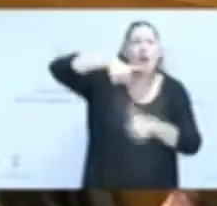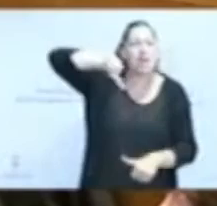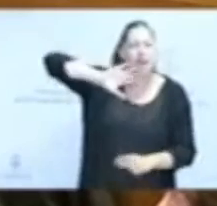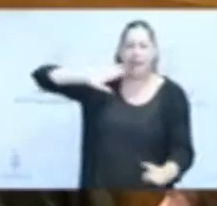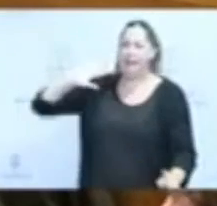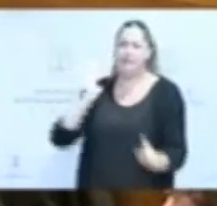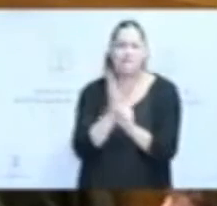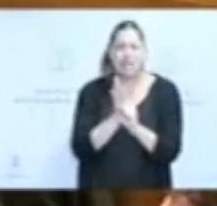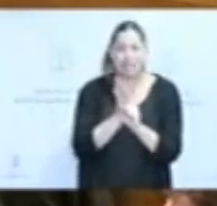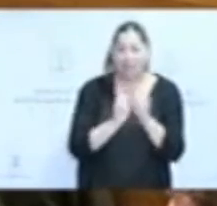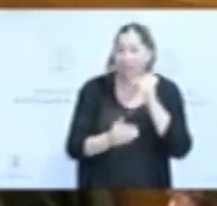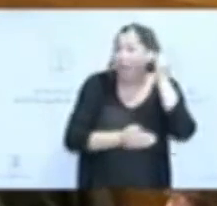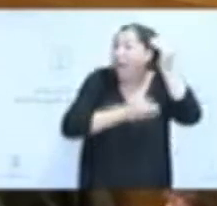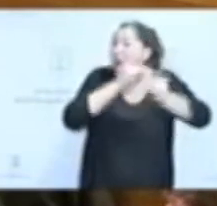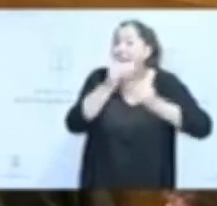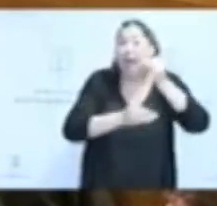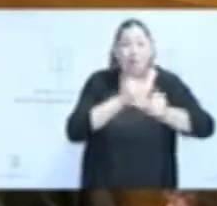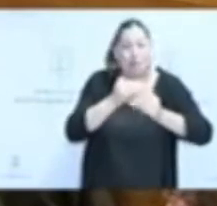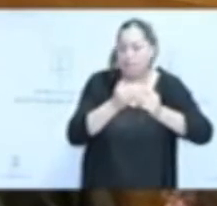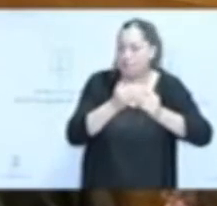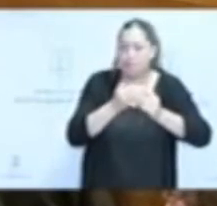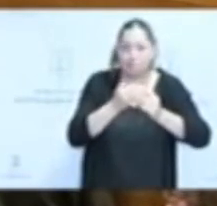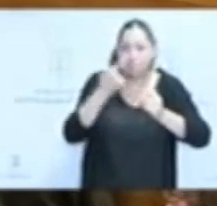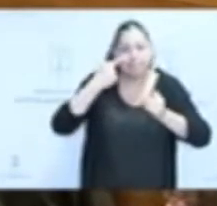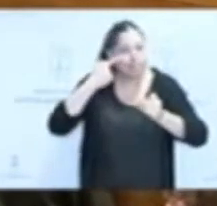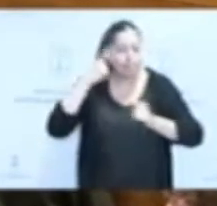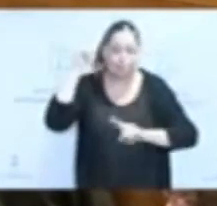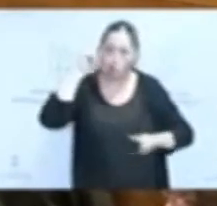avances, lo que vemos es que cada vez hay que añadir más elementos a la discusión.